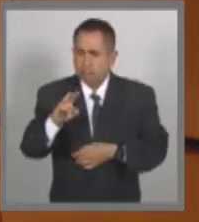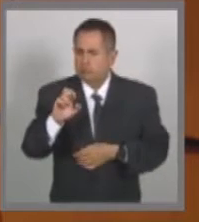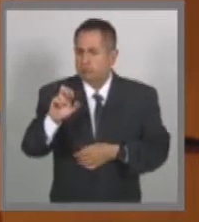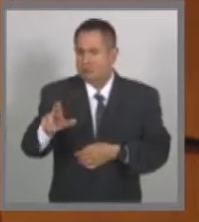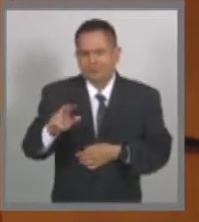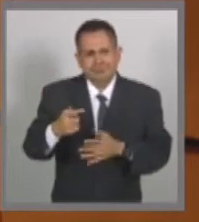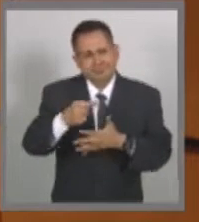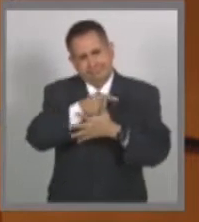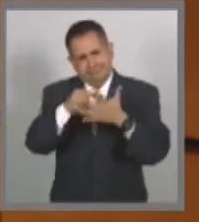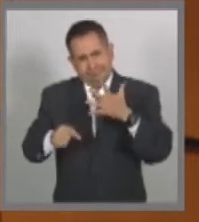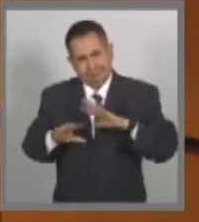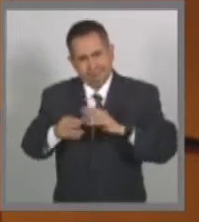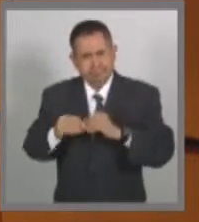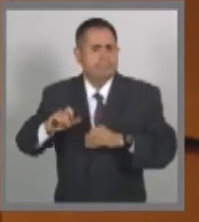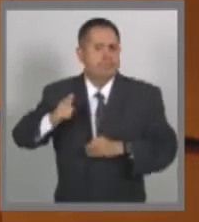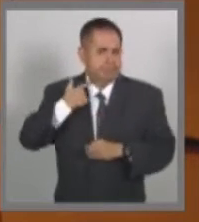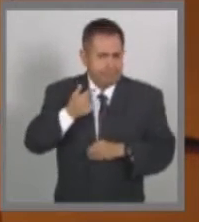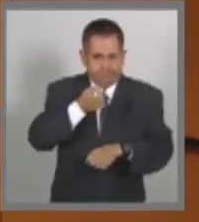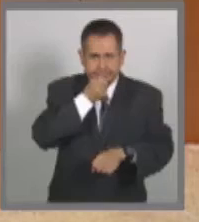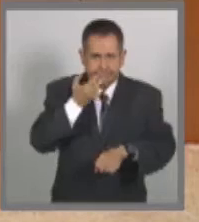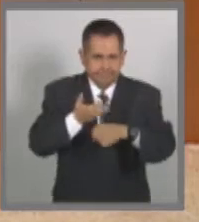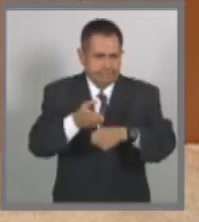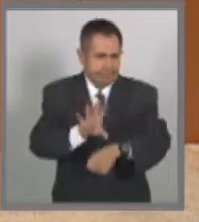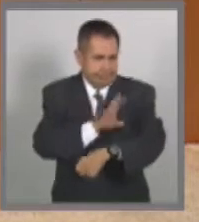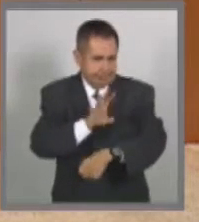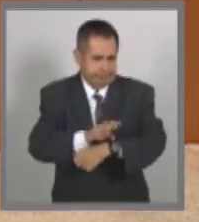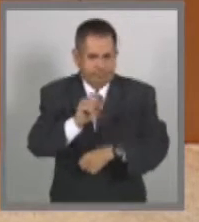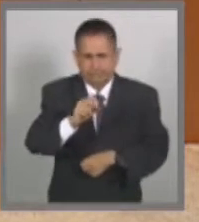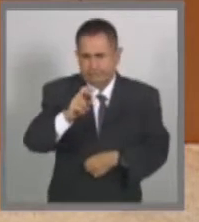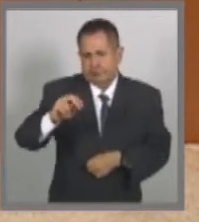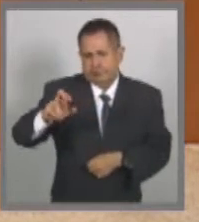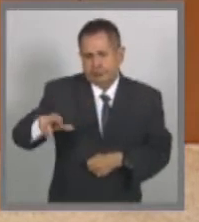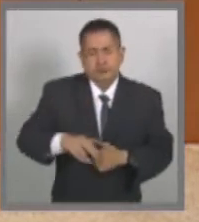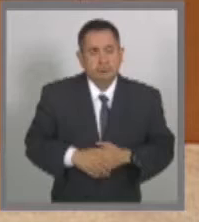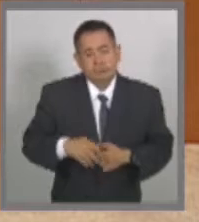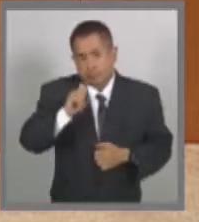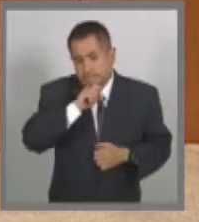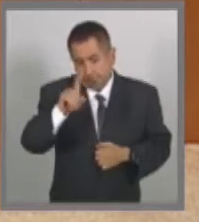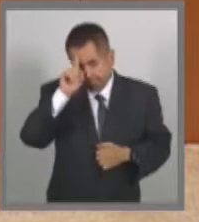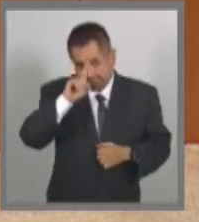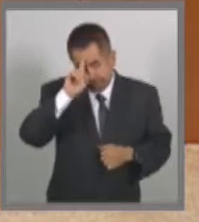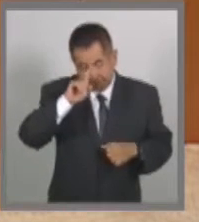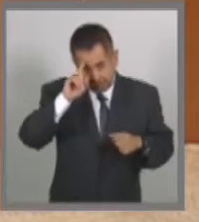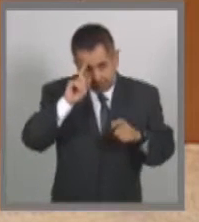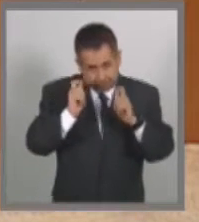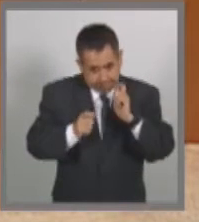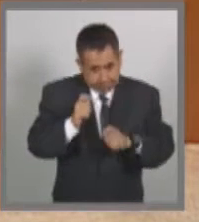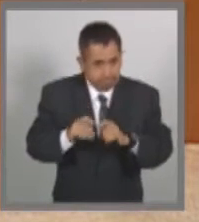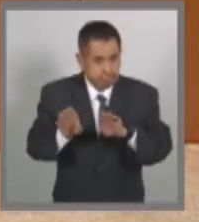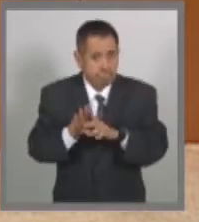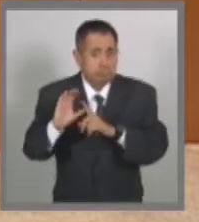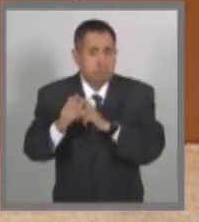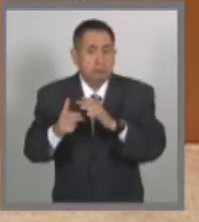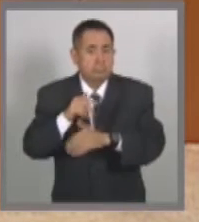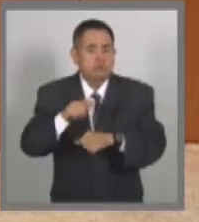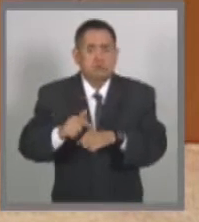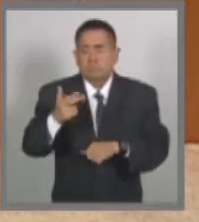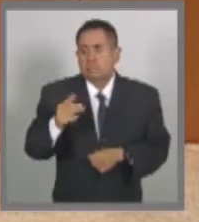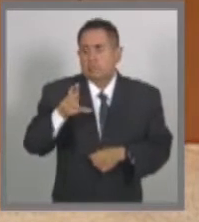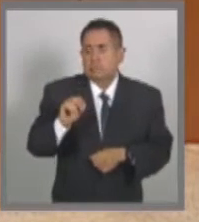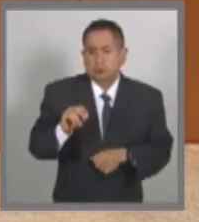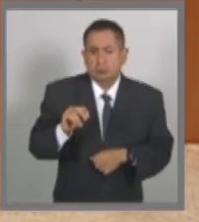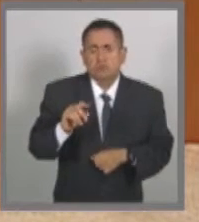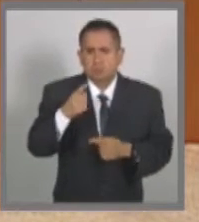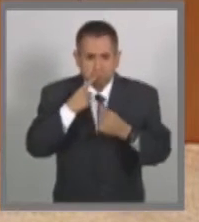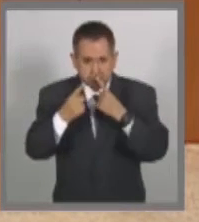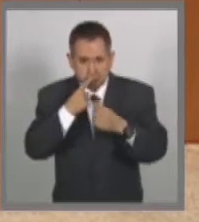las anteriores en la Secretaría de Energía. De igual forma, fungió como asesor del comisionado en la Comisión Nacional de Hidrocarburos, consultor